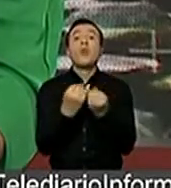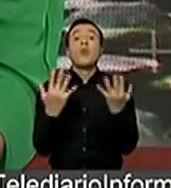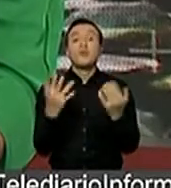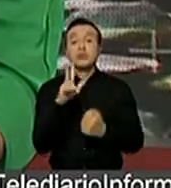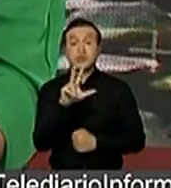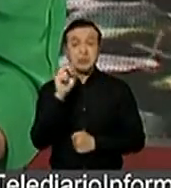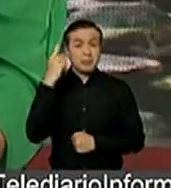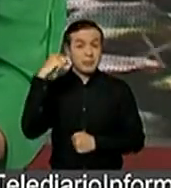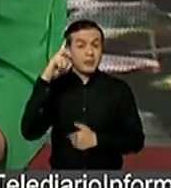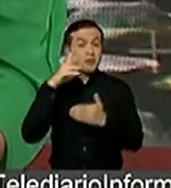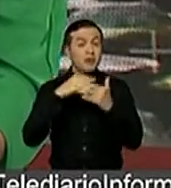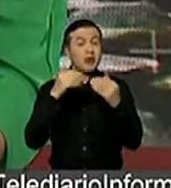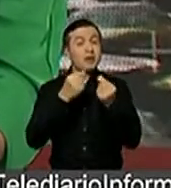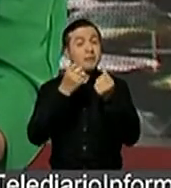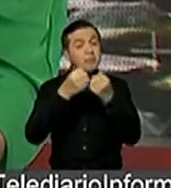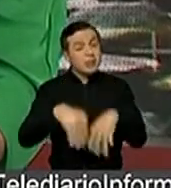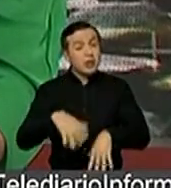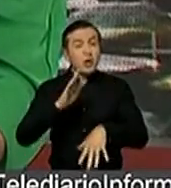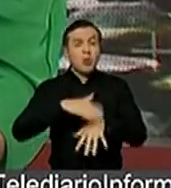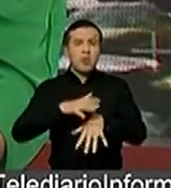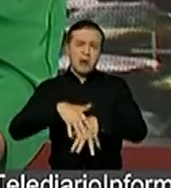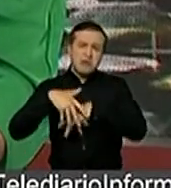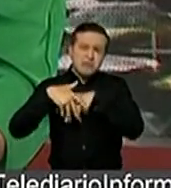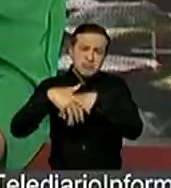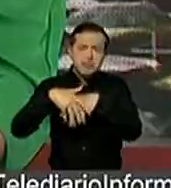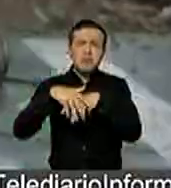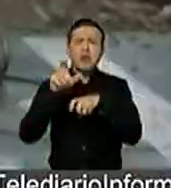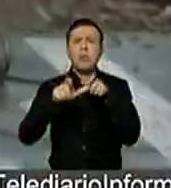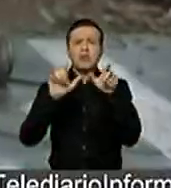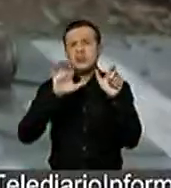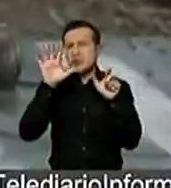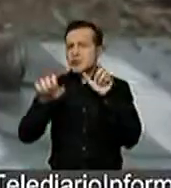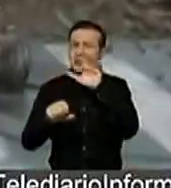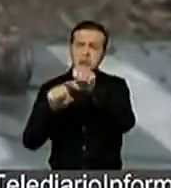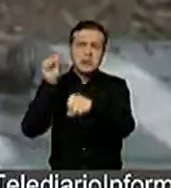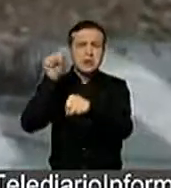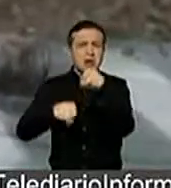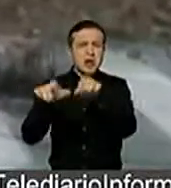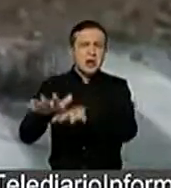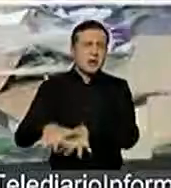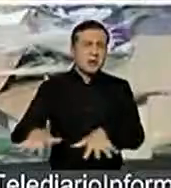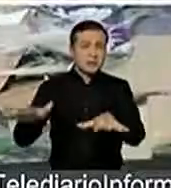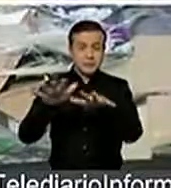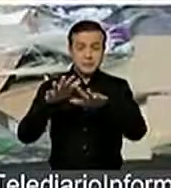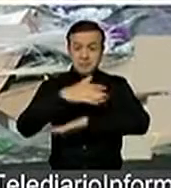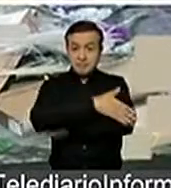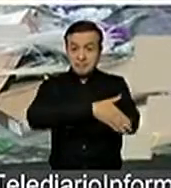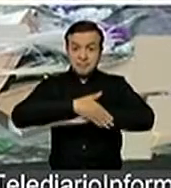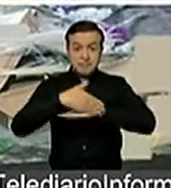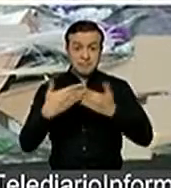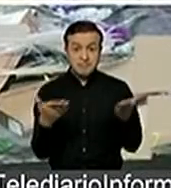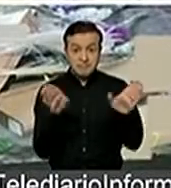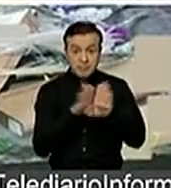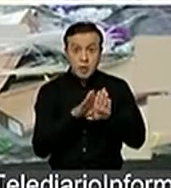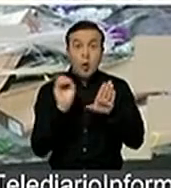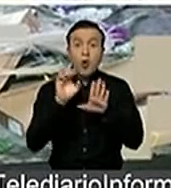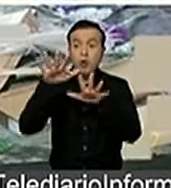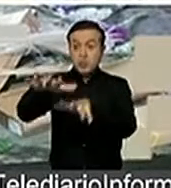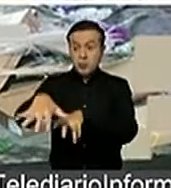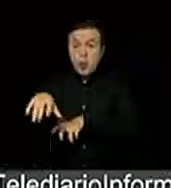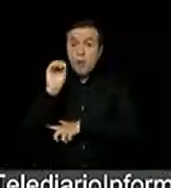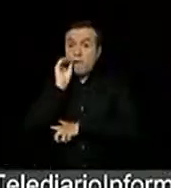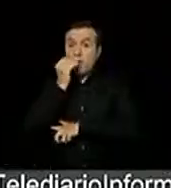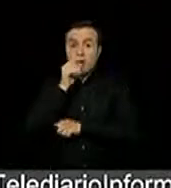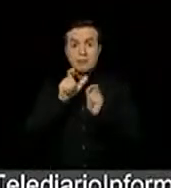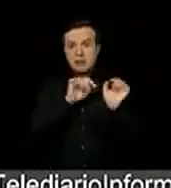millones de dólares por el paro y ataques a fincas. El bloqueo de vías y los ataques a fincas del sector